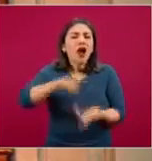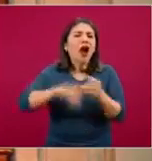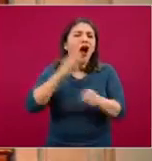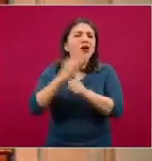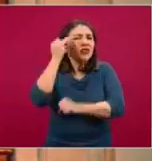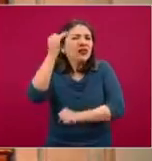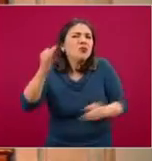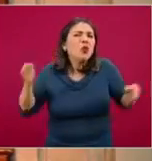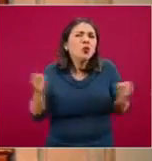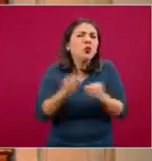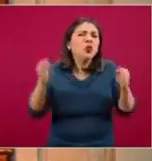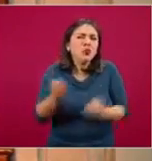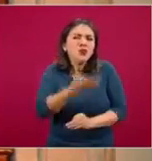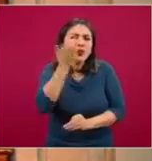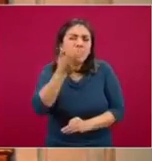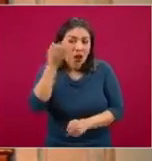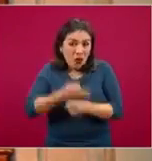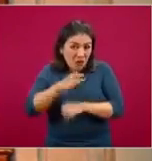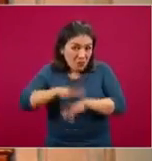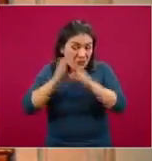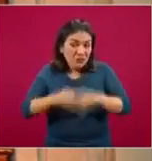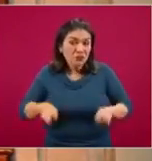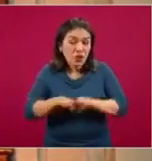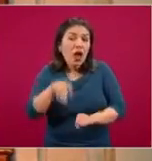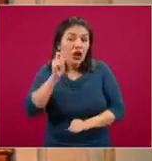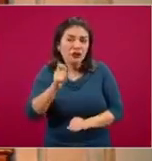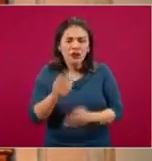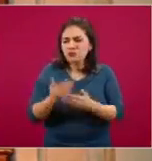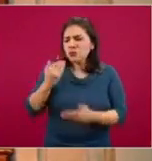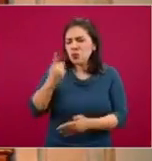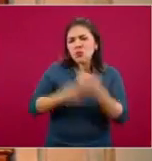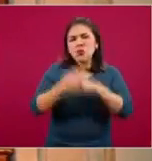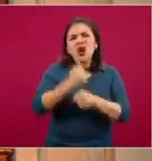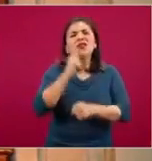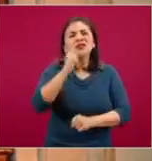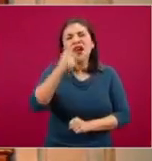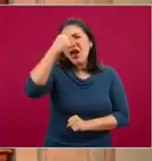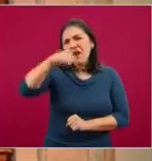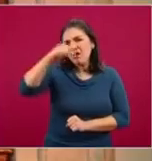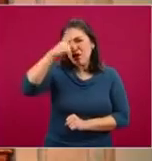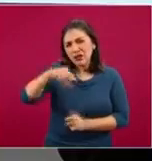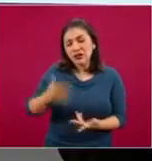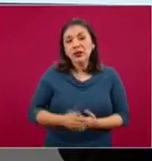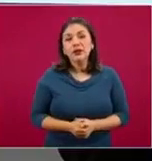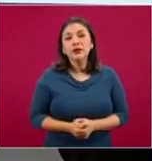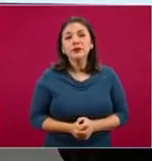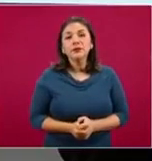temporada invernal, a lo mejor el más importante de ellos hasta el año pasado, el de la influenza.